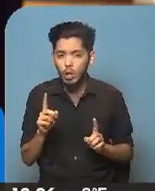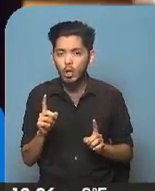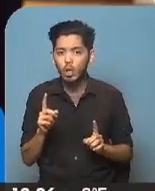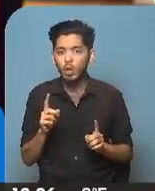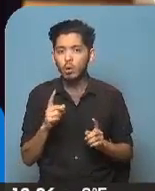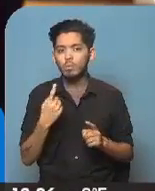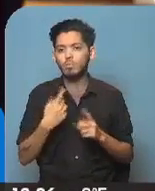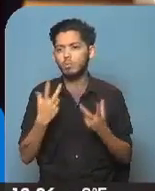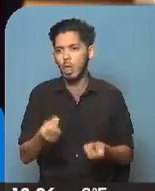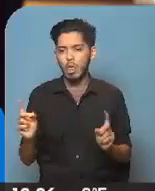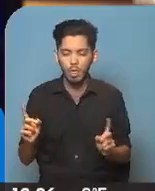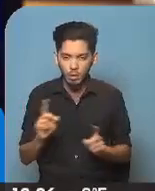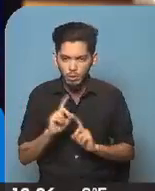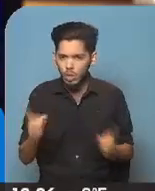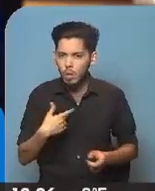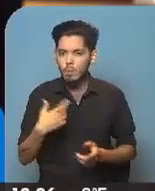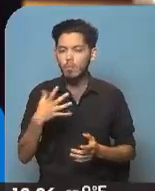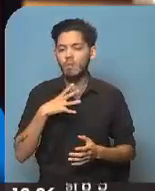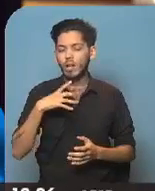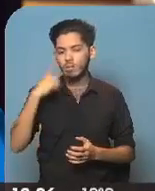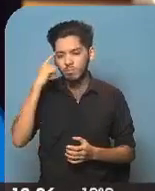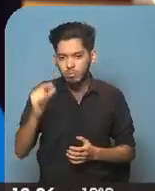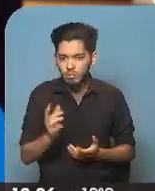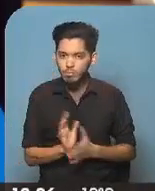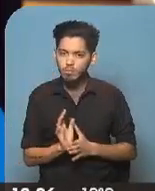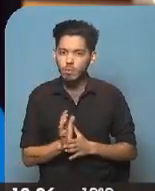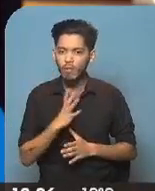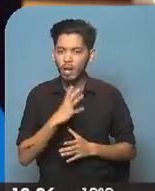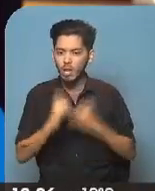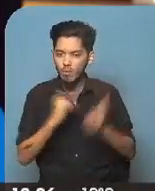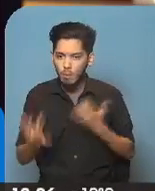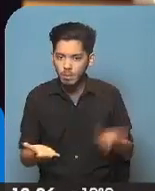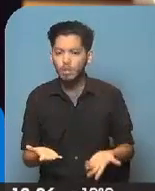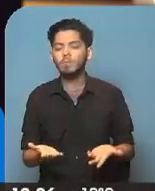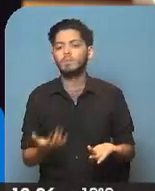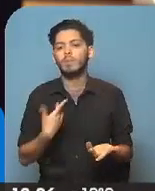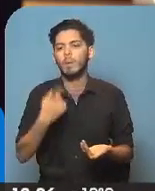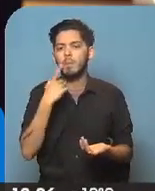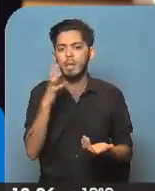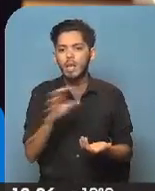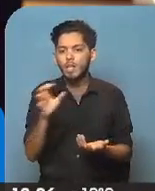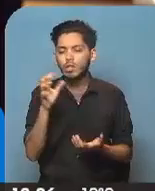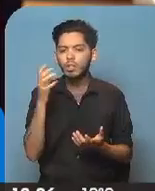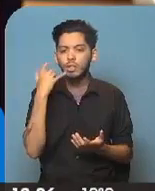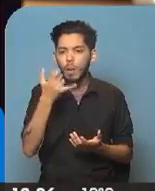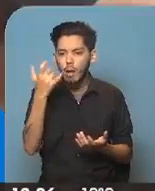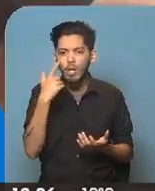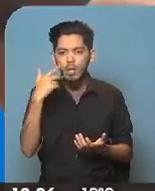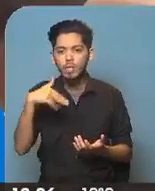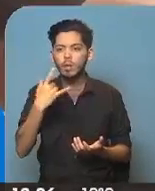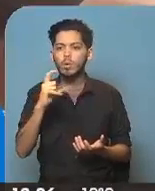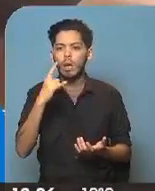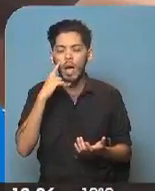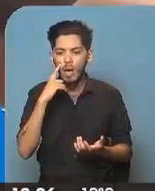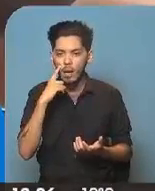desconocimiento señora pensar que el día que se votó en el senado al otro digo 1500 llamados al incucai bueno la campaña